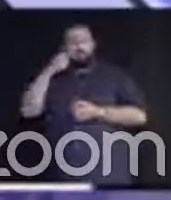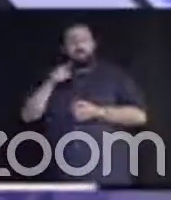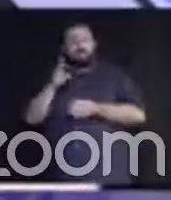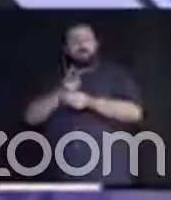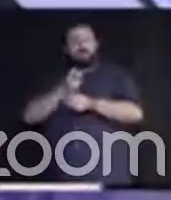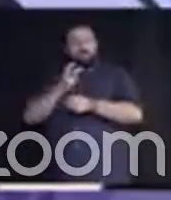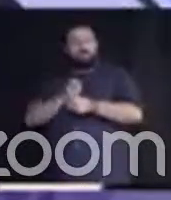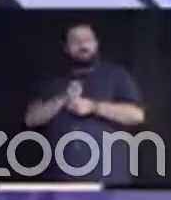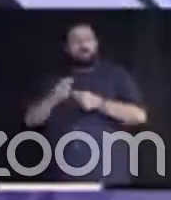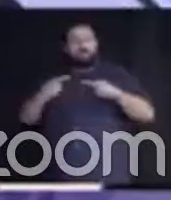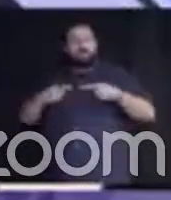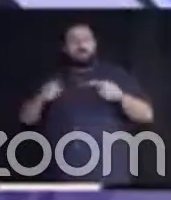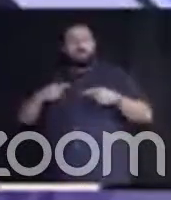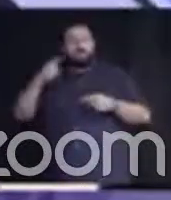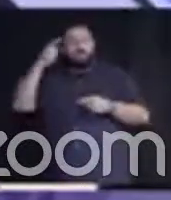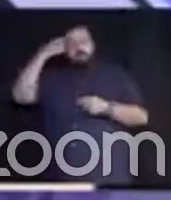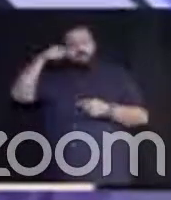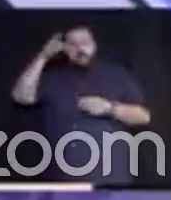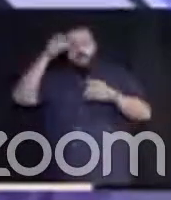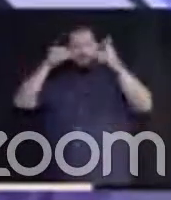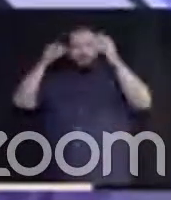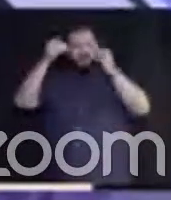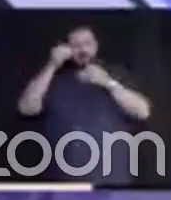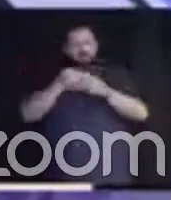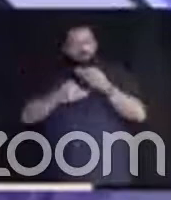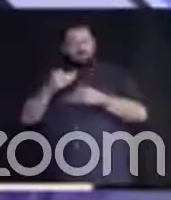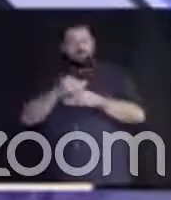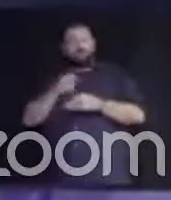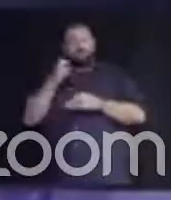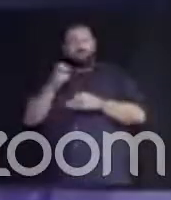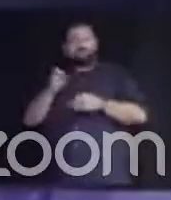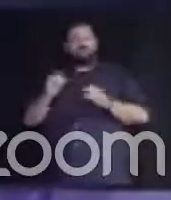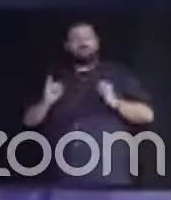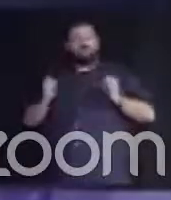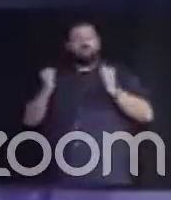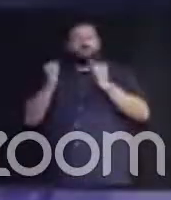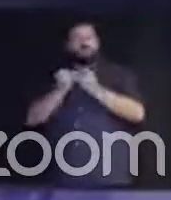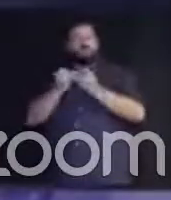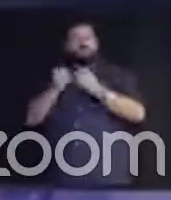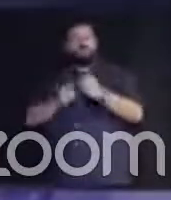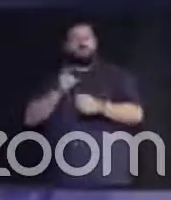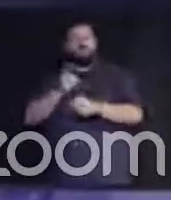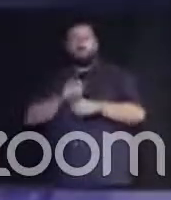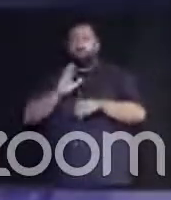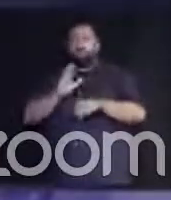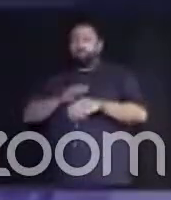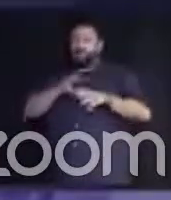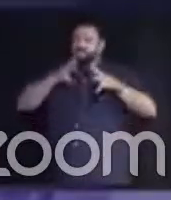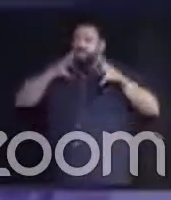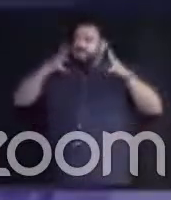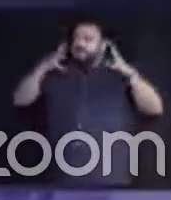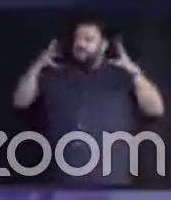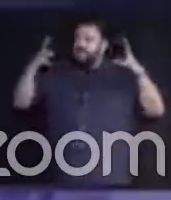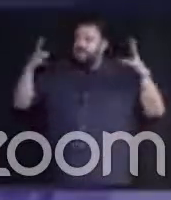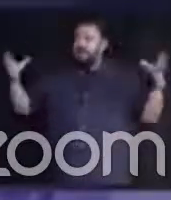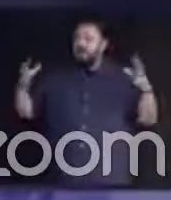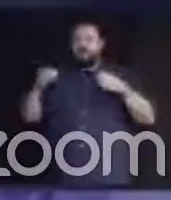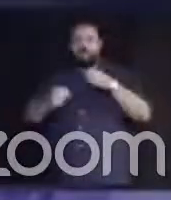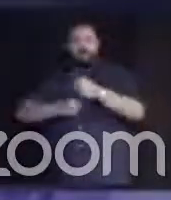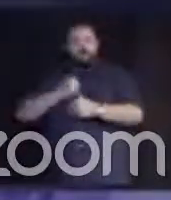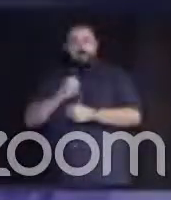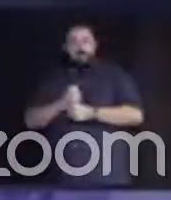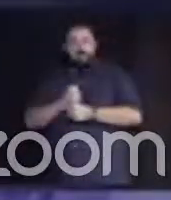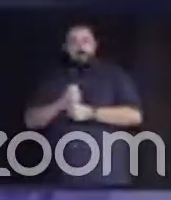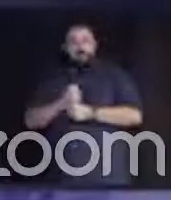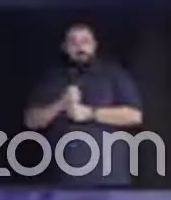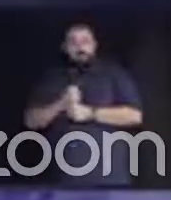Para invitar gente. El día morado es nuestra junta de oportunidad más grande del año, así de